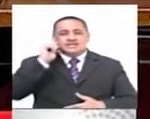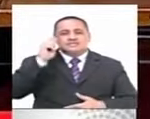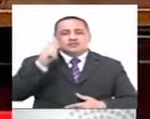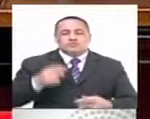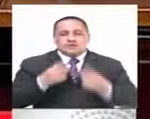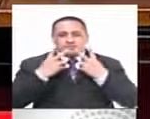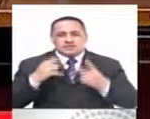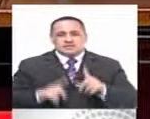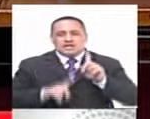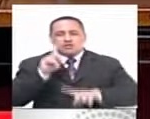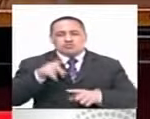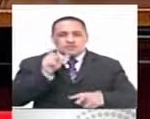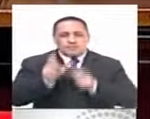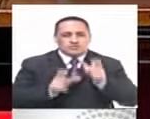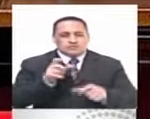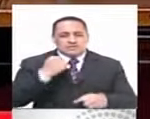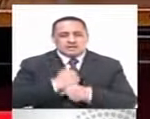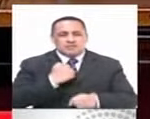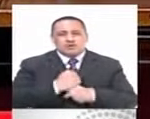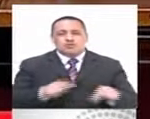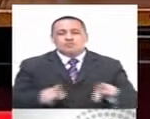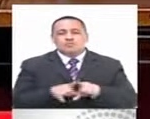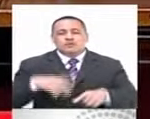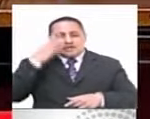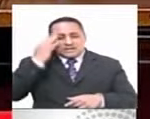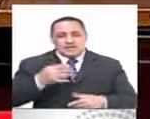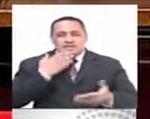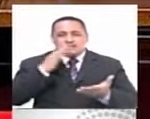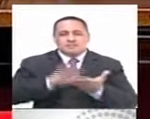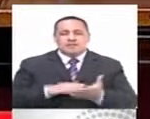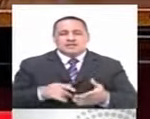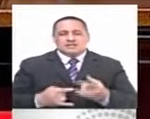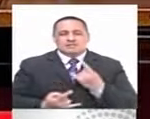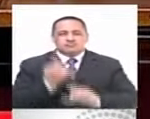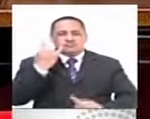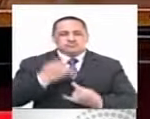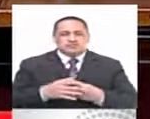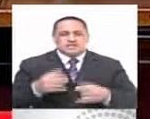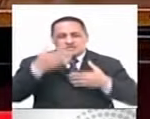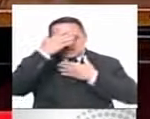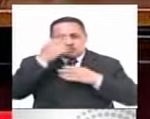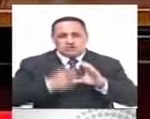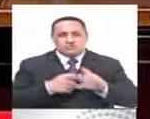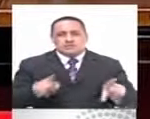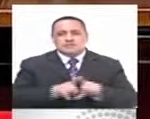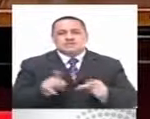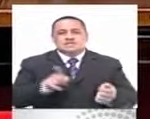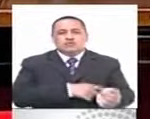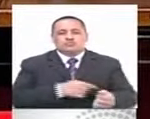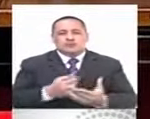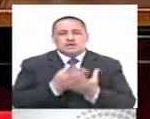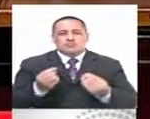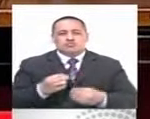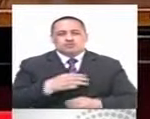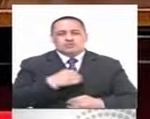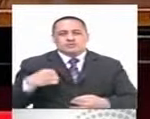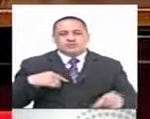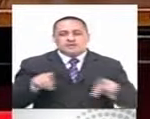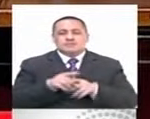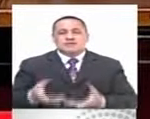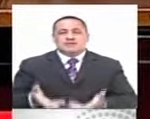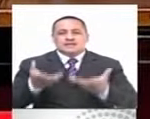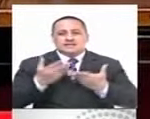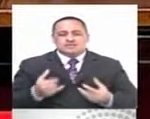de uno de sus patrocinados por presunto delito de terrorismo? ¿Se acostumbra que los ministros reciban